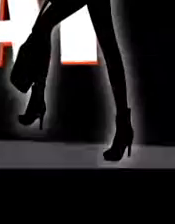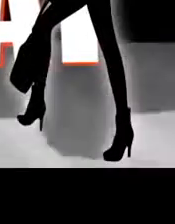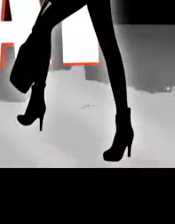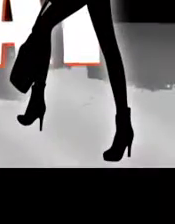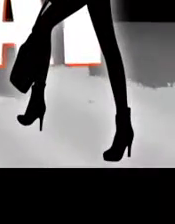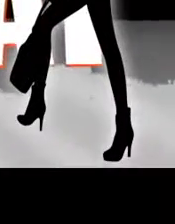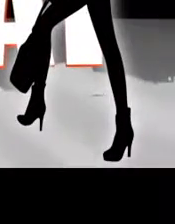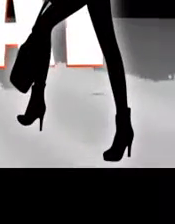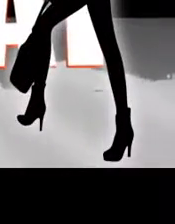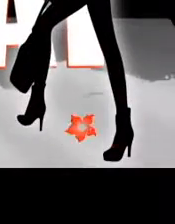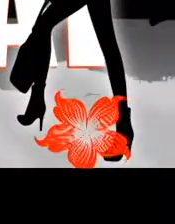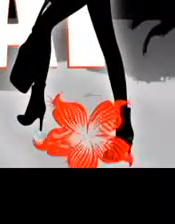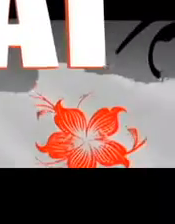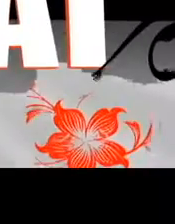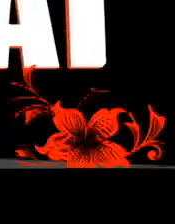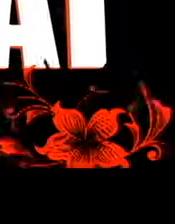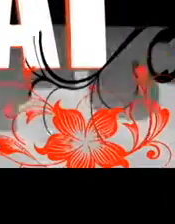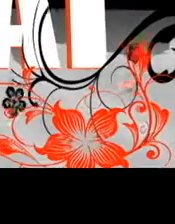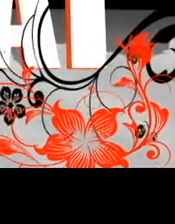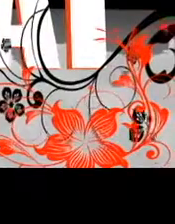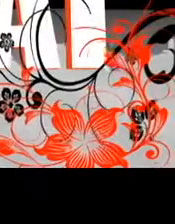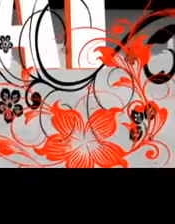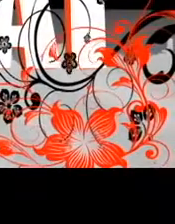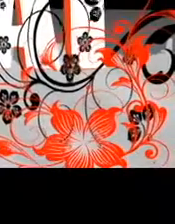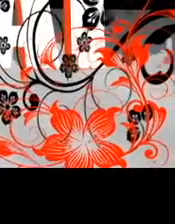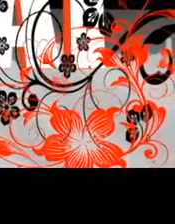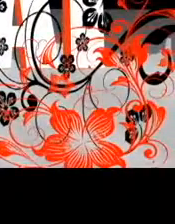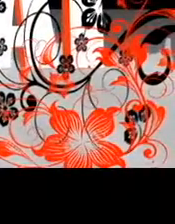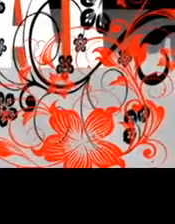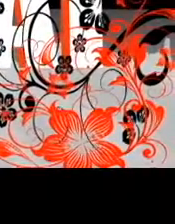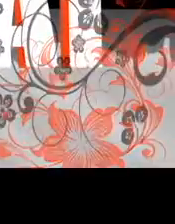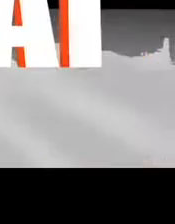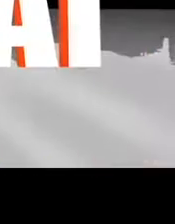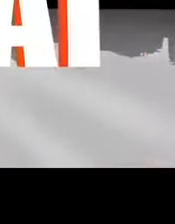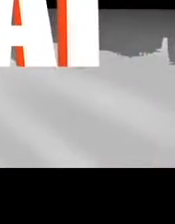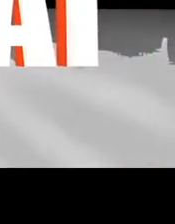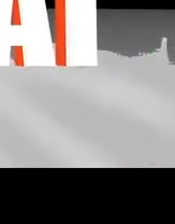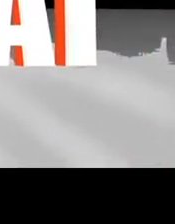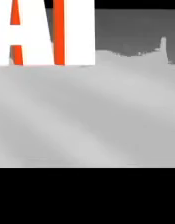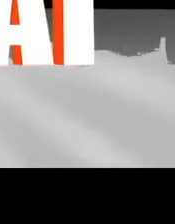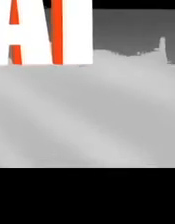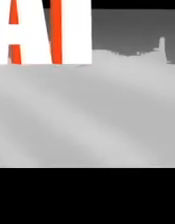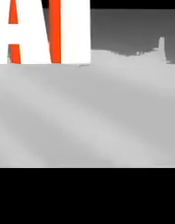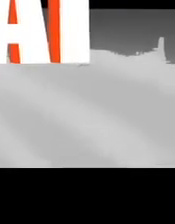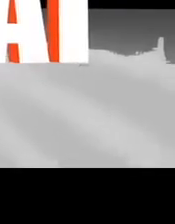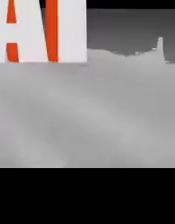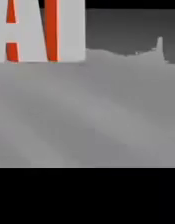Cultura, moda, entretenimiento, Entérate.